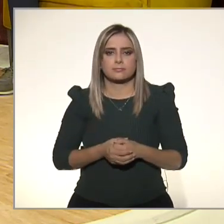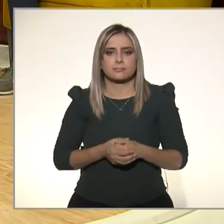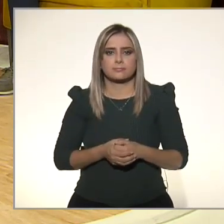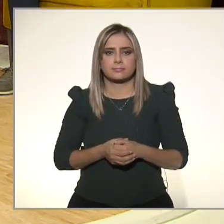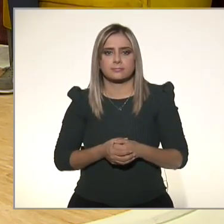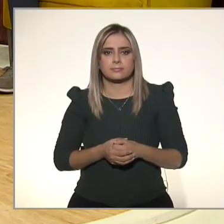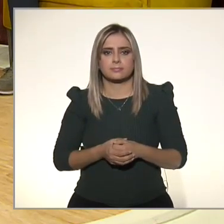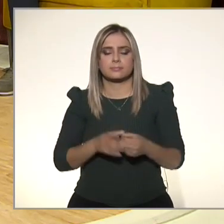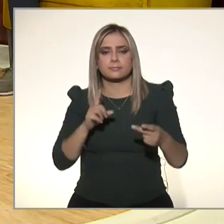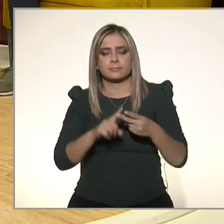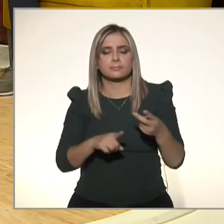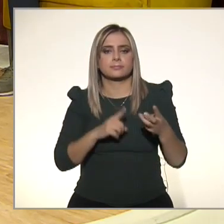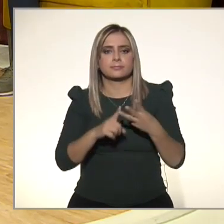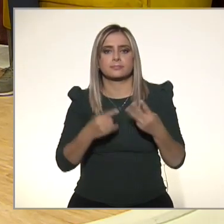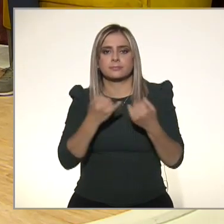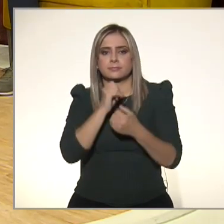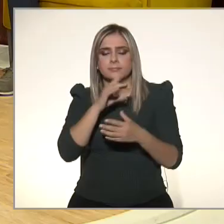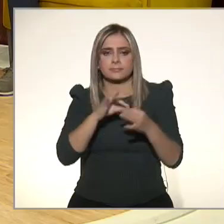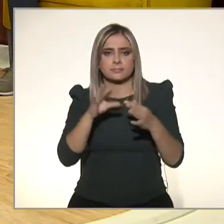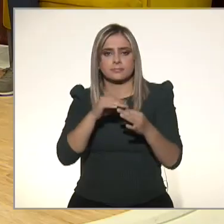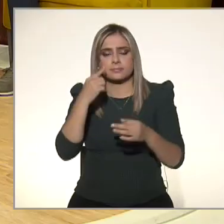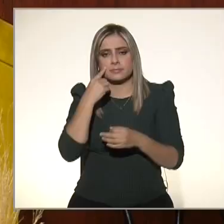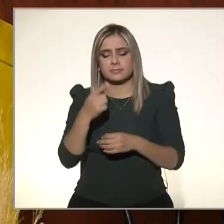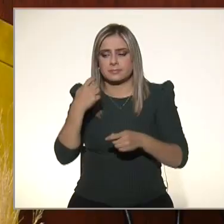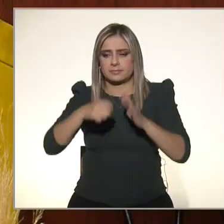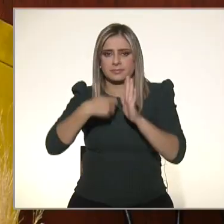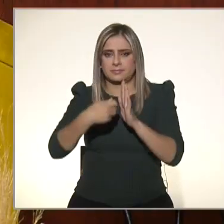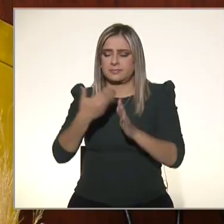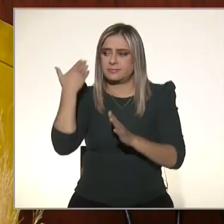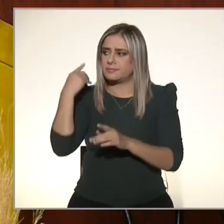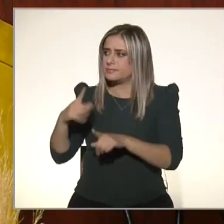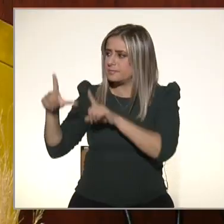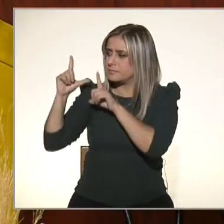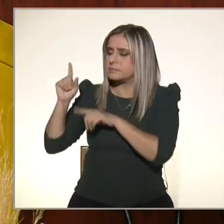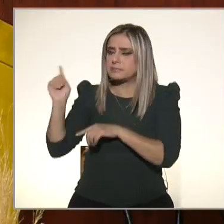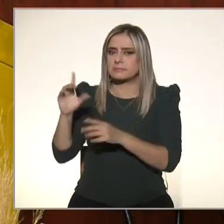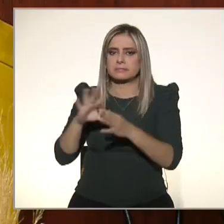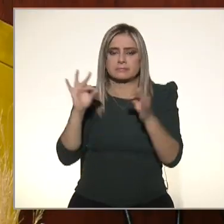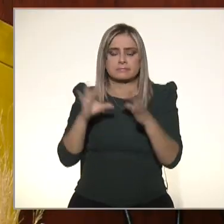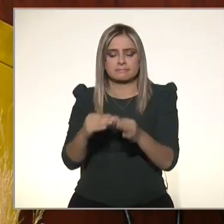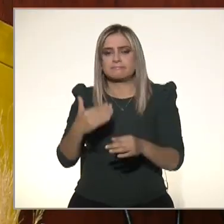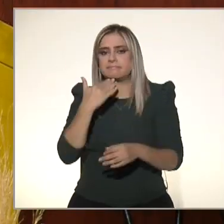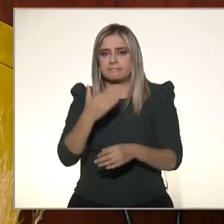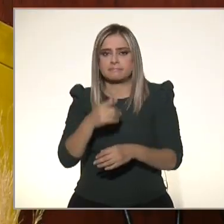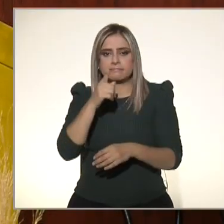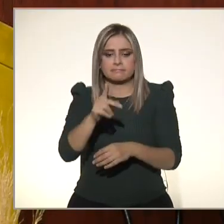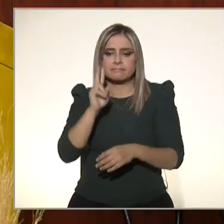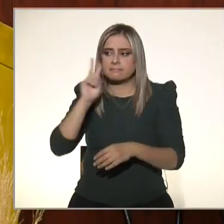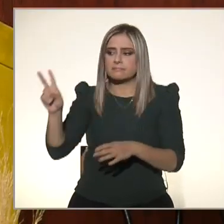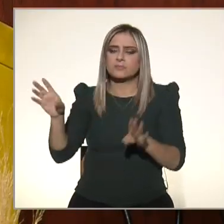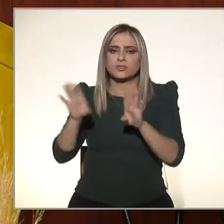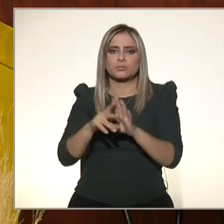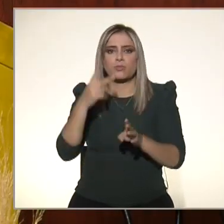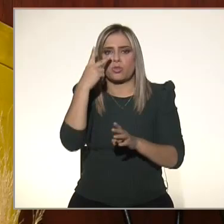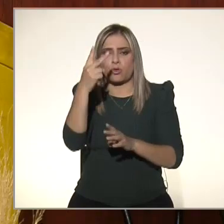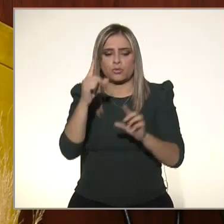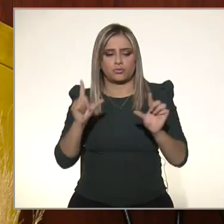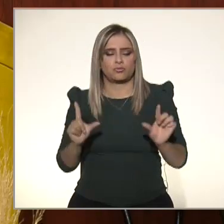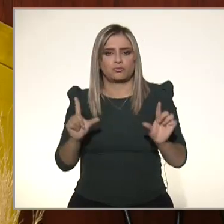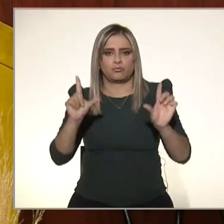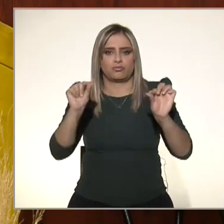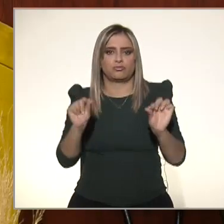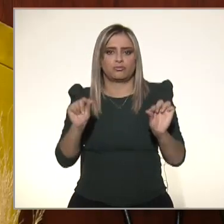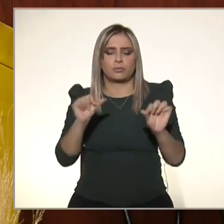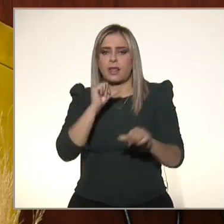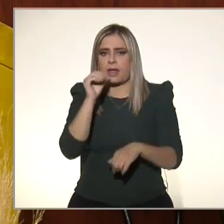que especificar, creo que el diagrama de la cápsula previa fue muy ilustrativo, en el cual se ve cómo se ponen unos clips y nada más. Es